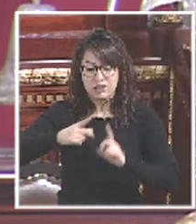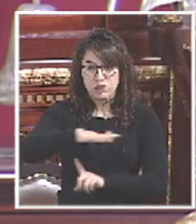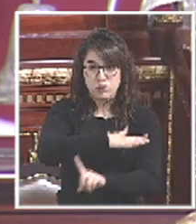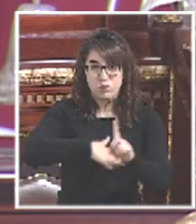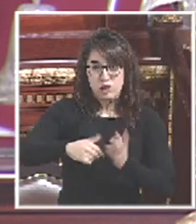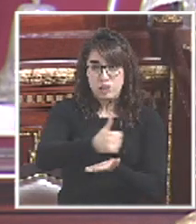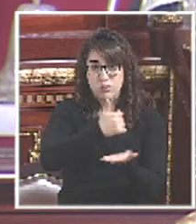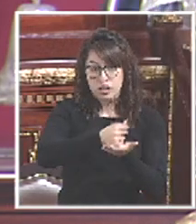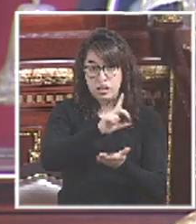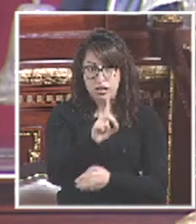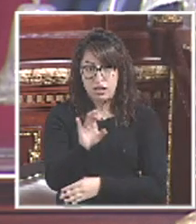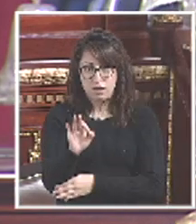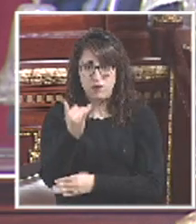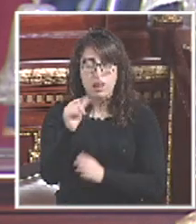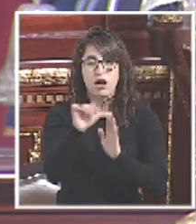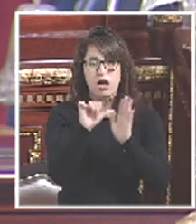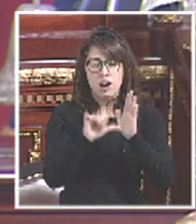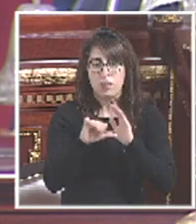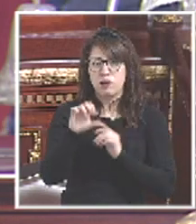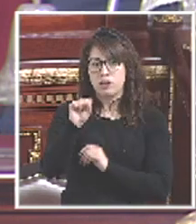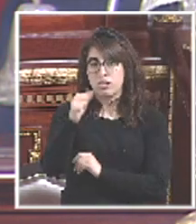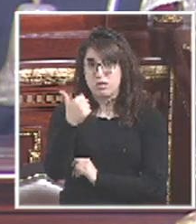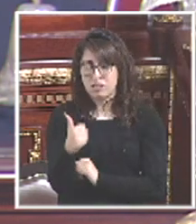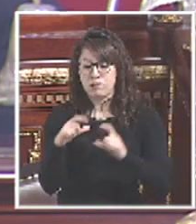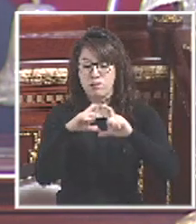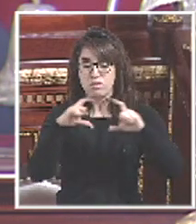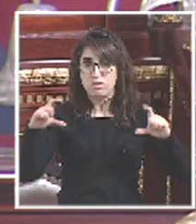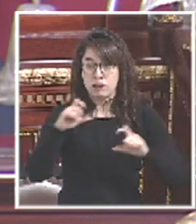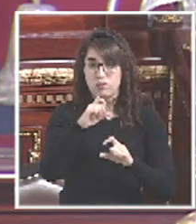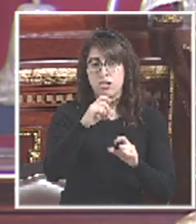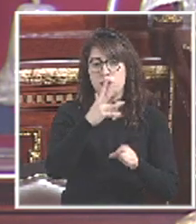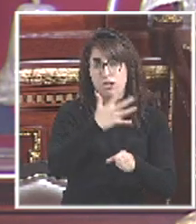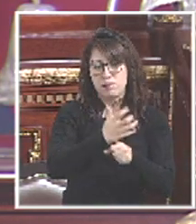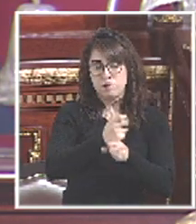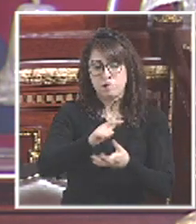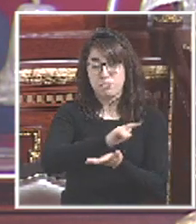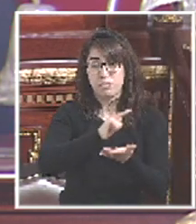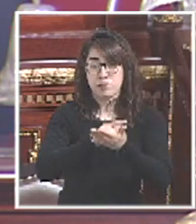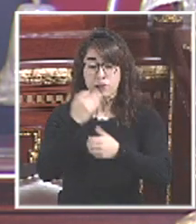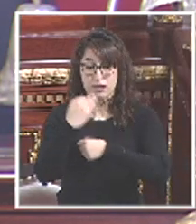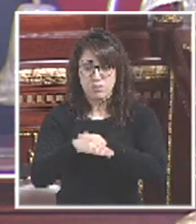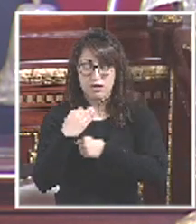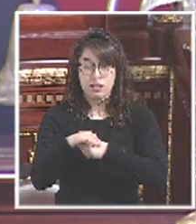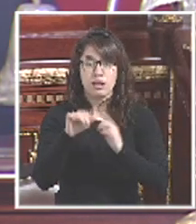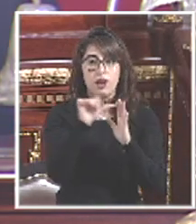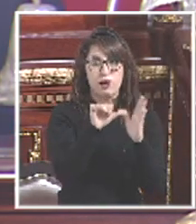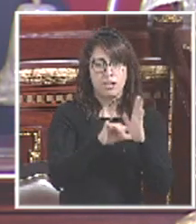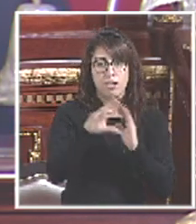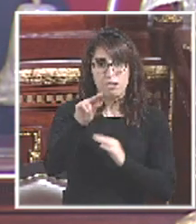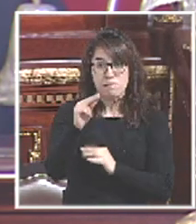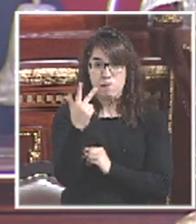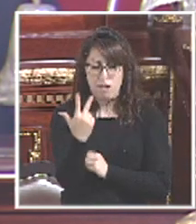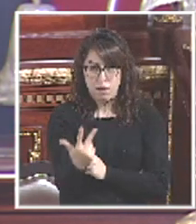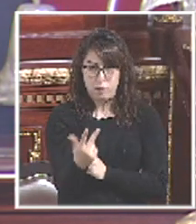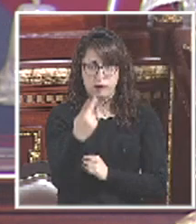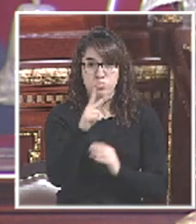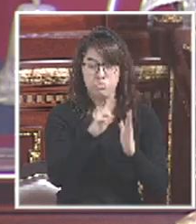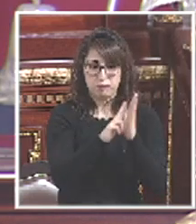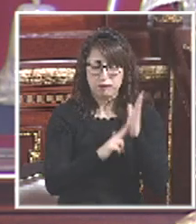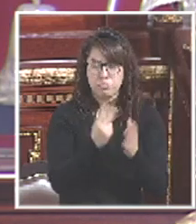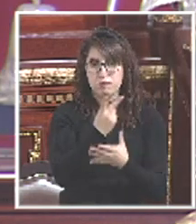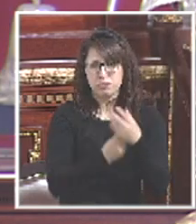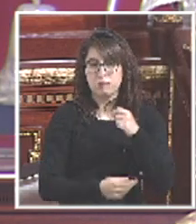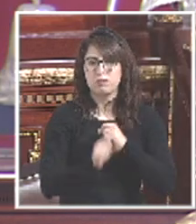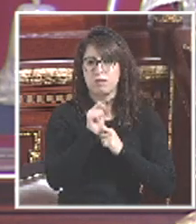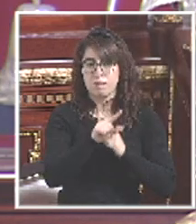Distrito Federal y el artículo 66, fracción 5 de la Ley Orgánica y el artículo 88 del reglamento, ambos